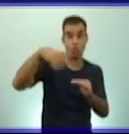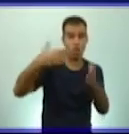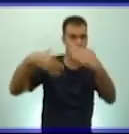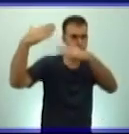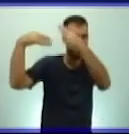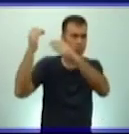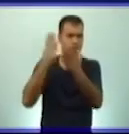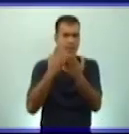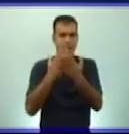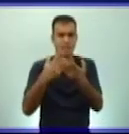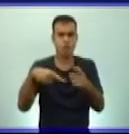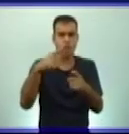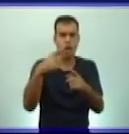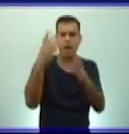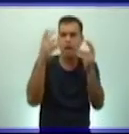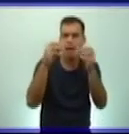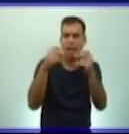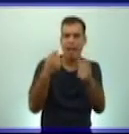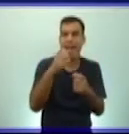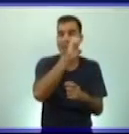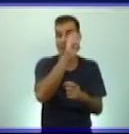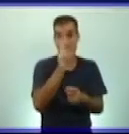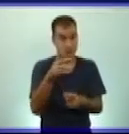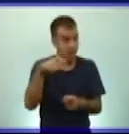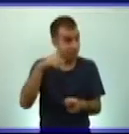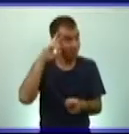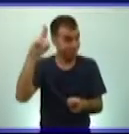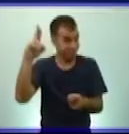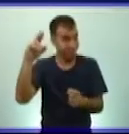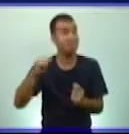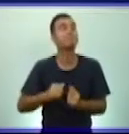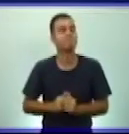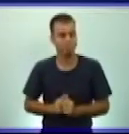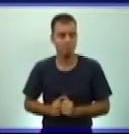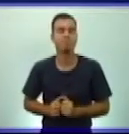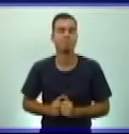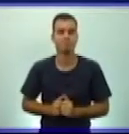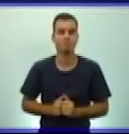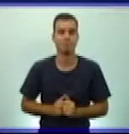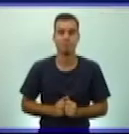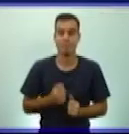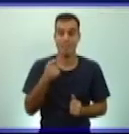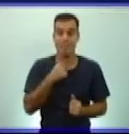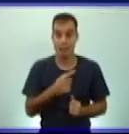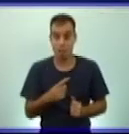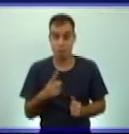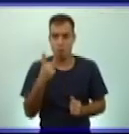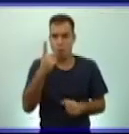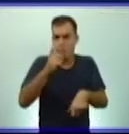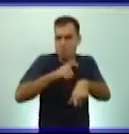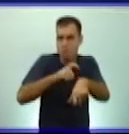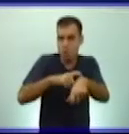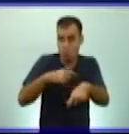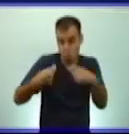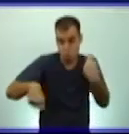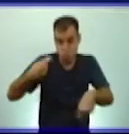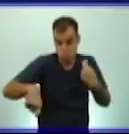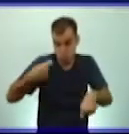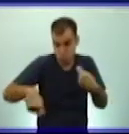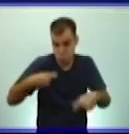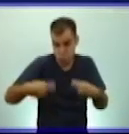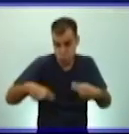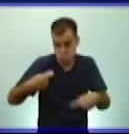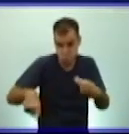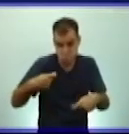potencial gravitatoria en este caso. Bueno, si subimos la escalera en 1 minuto corriendo o subimos